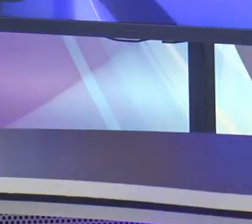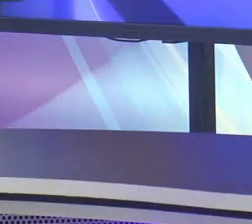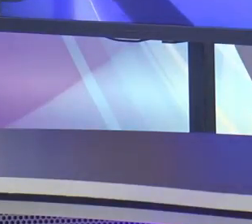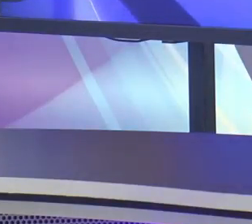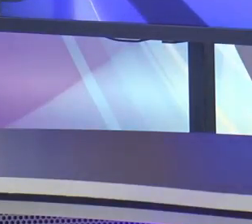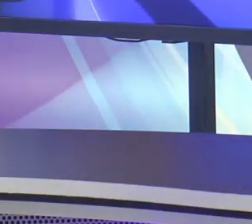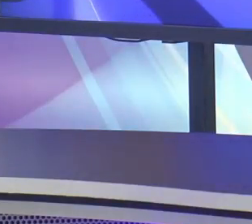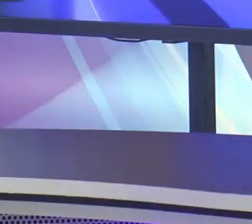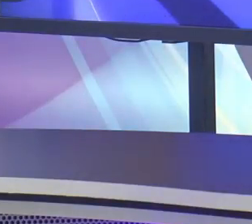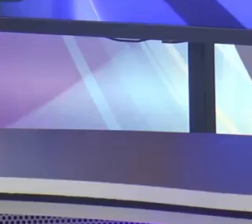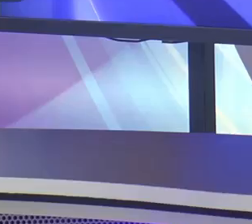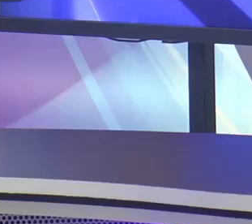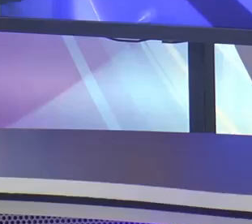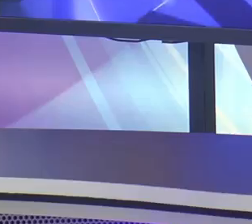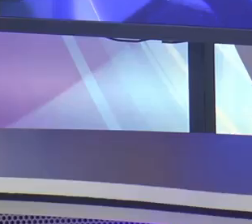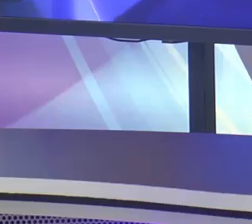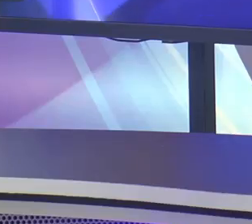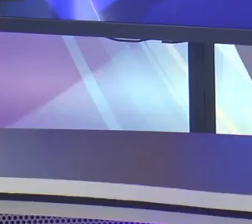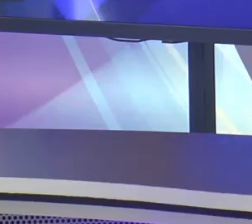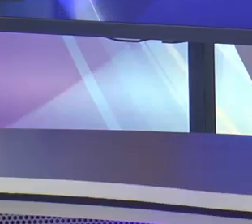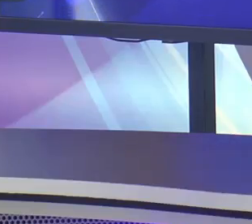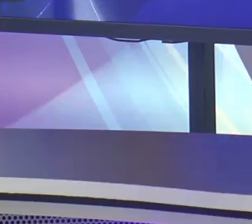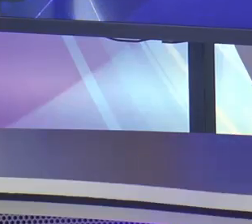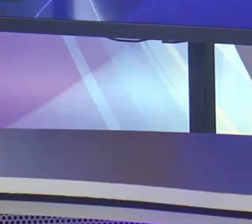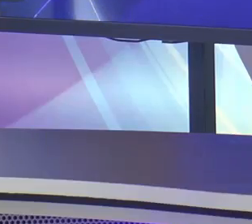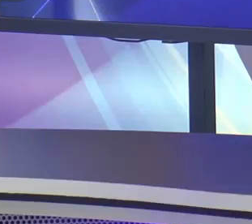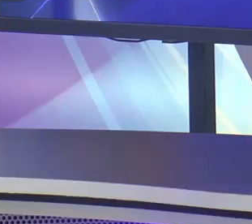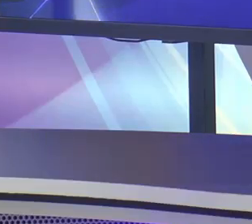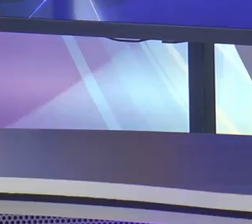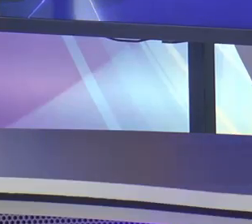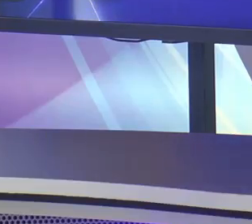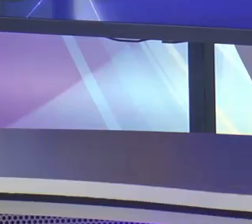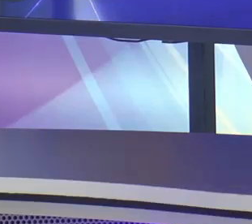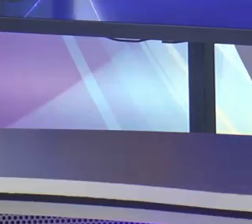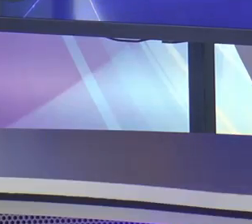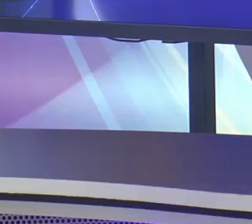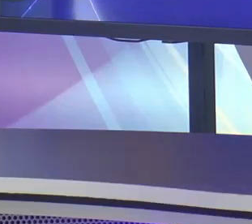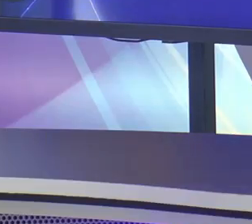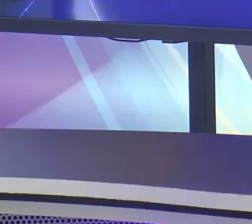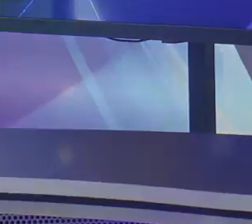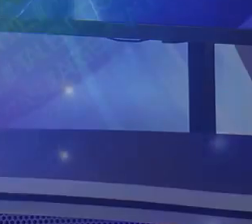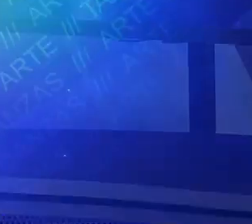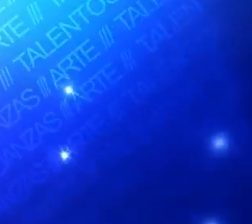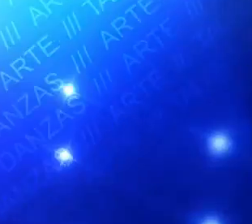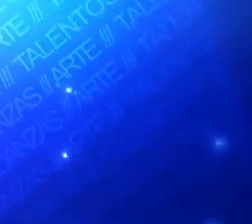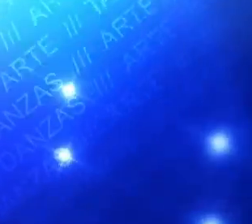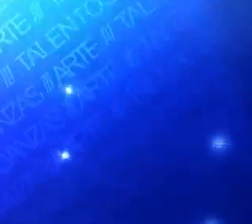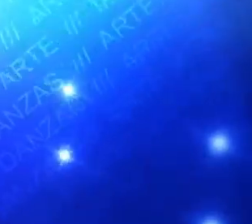Llega Sara Narváez con su sección En la Mira, con invitados y buena información de cultura y entretenimiento.